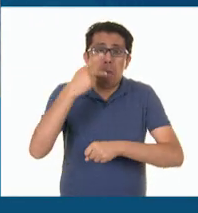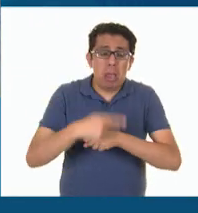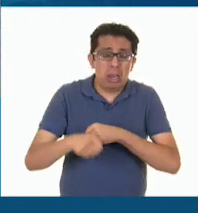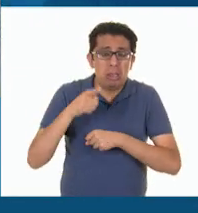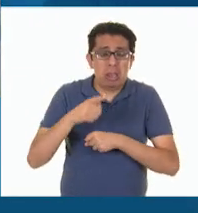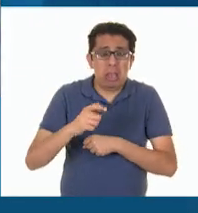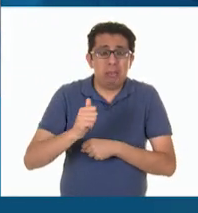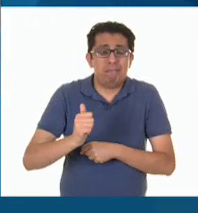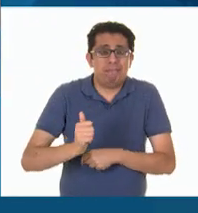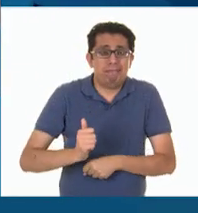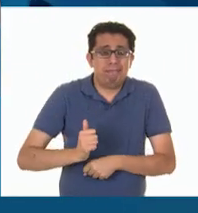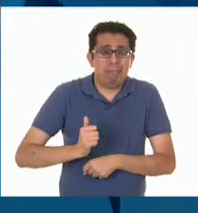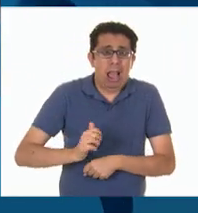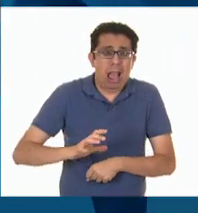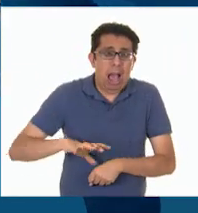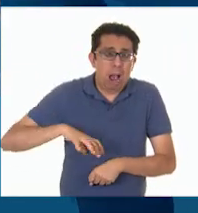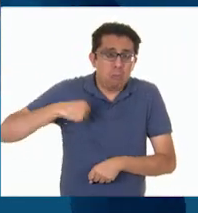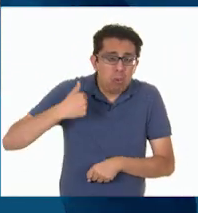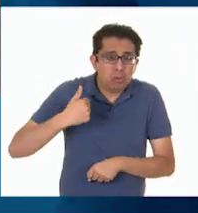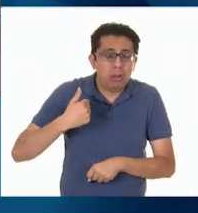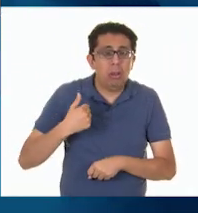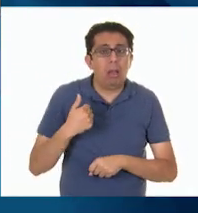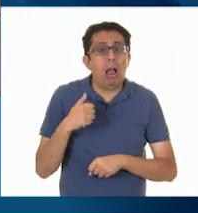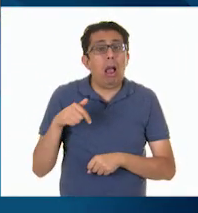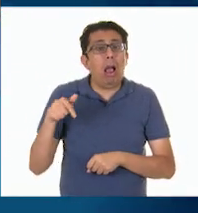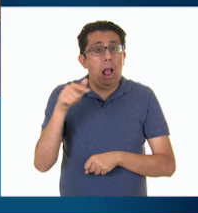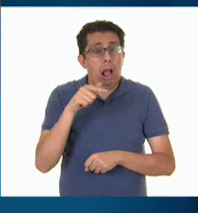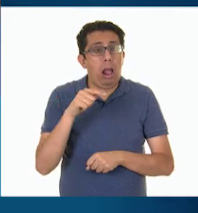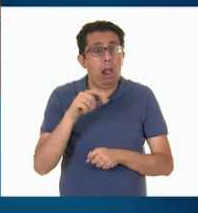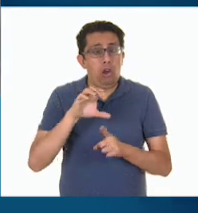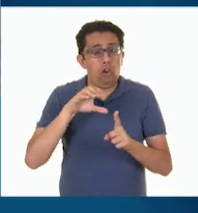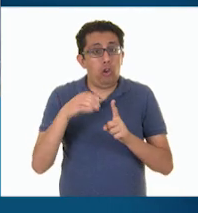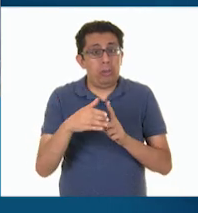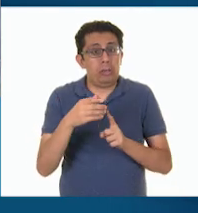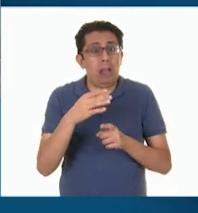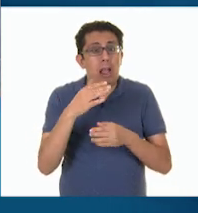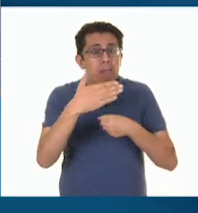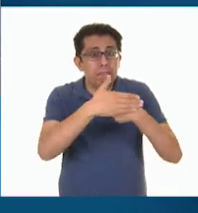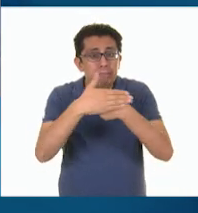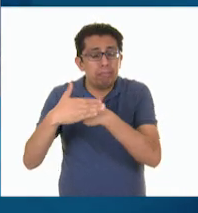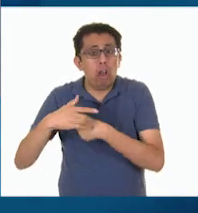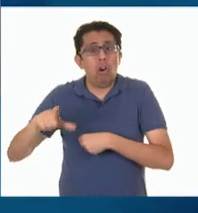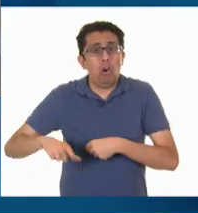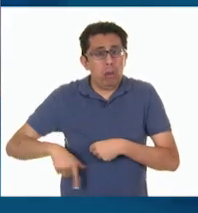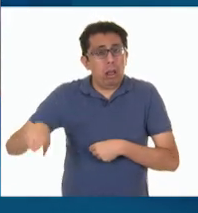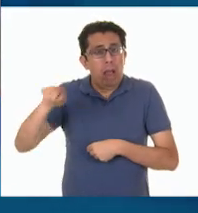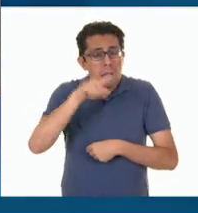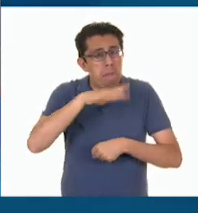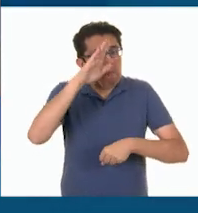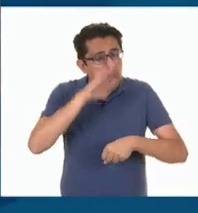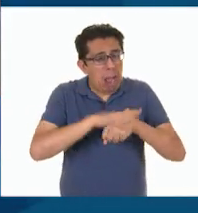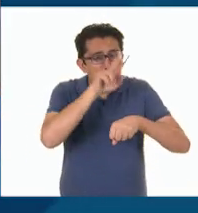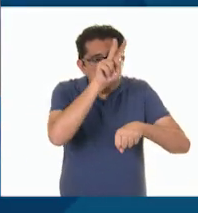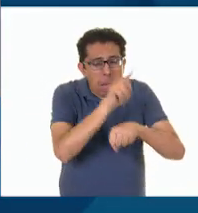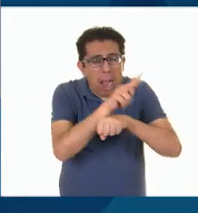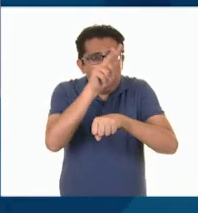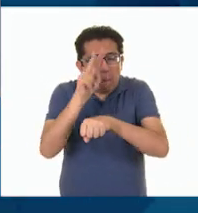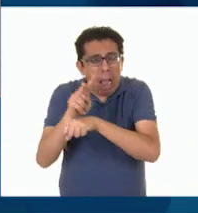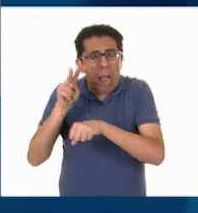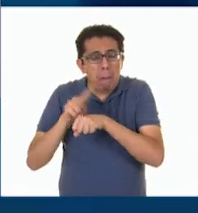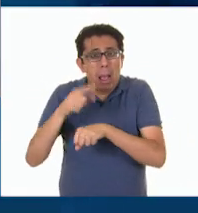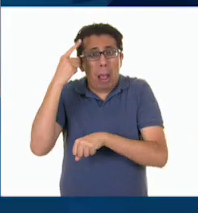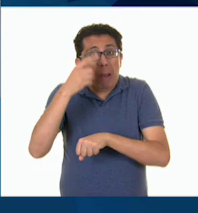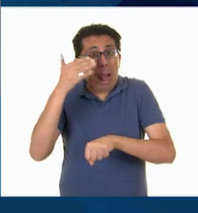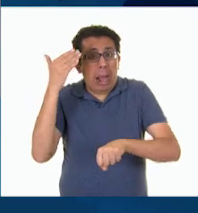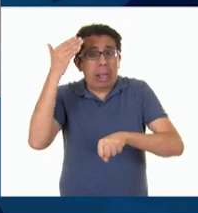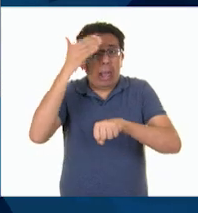de personas. El organismo nacional hizo un llamado al Estado para que fortalezca el sistema de inspección y sancione a las personas y empresas